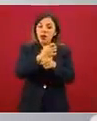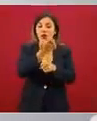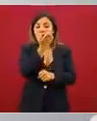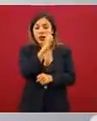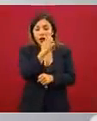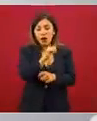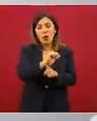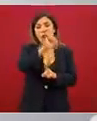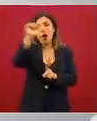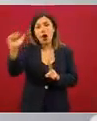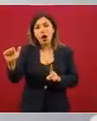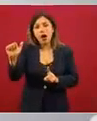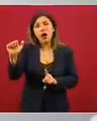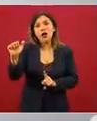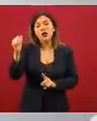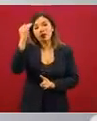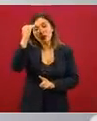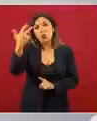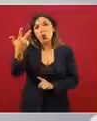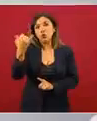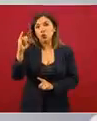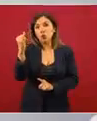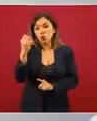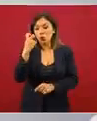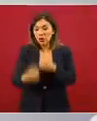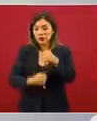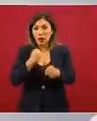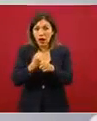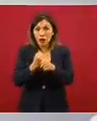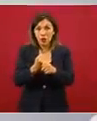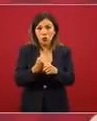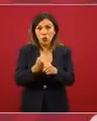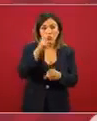1 de enero al 8 de junio de este año.